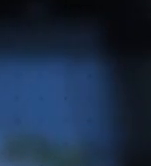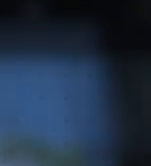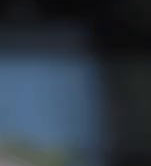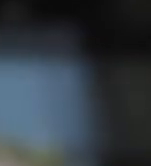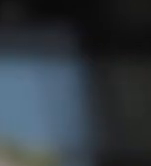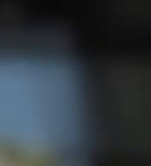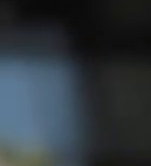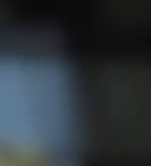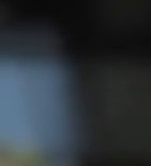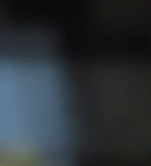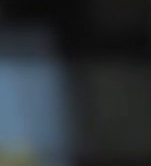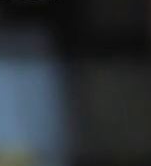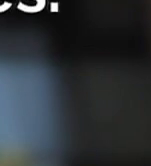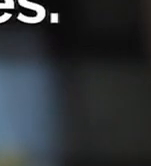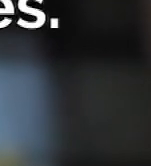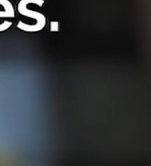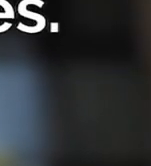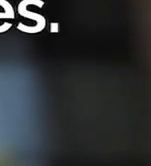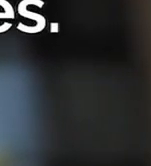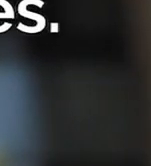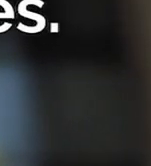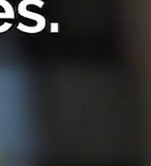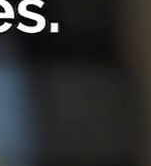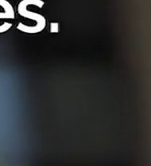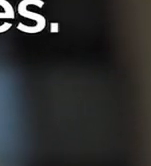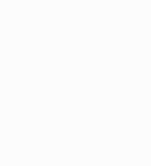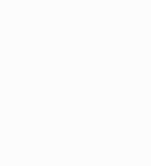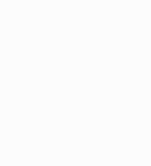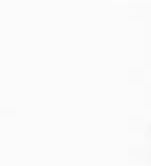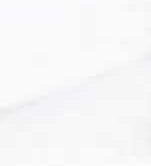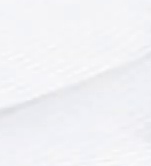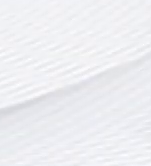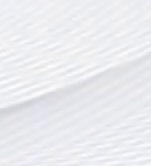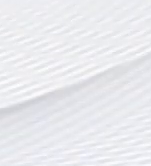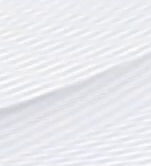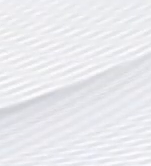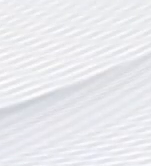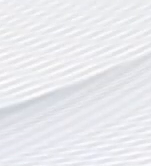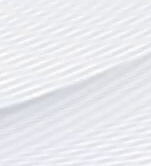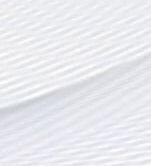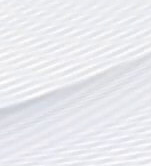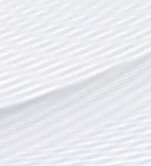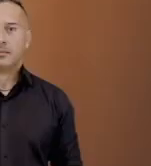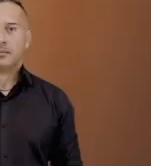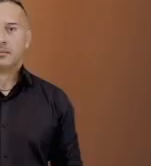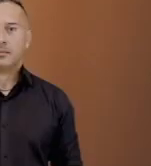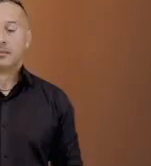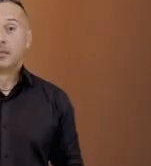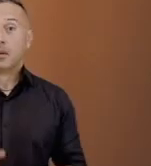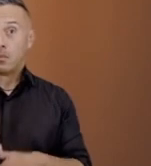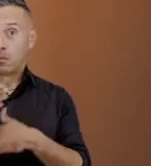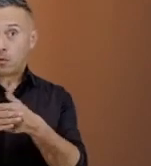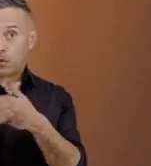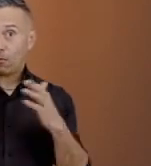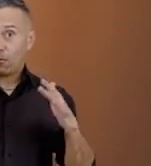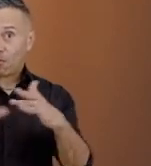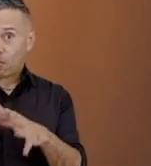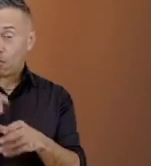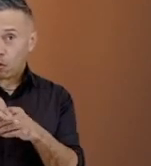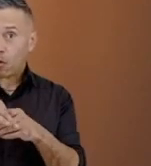ficenet.fgr.org.mx. Cero tolerancia a los delitos electorales federales. Fiscalía General de la República. Únete al equipo